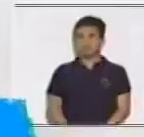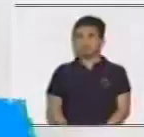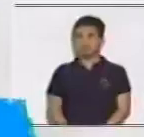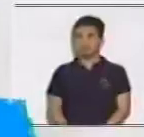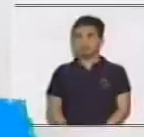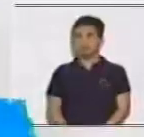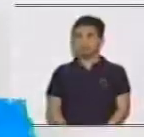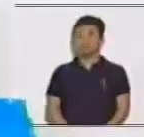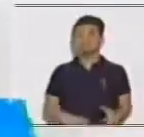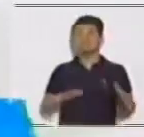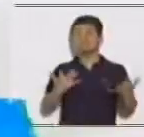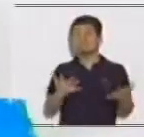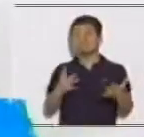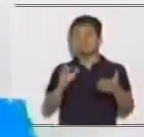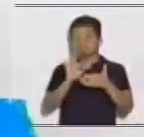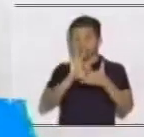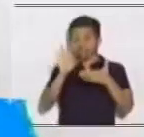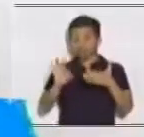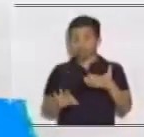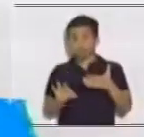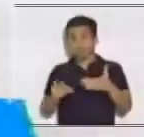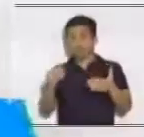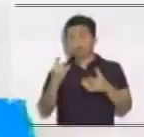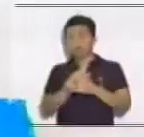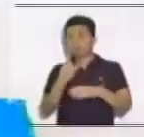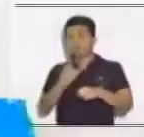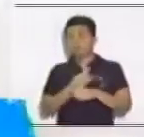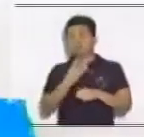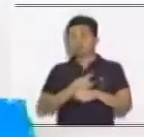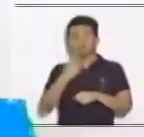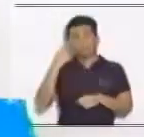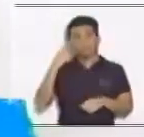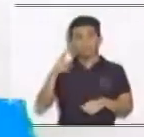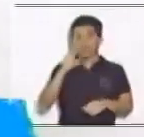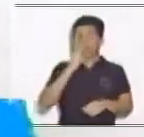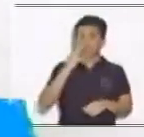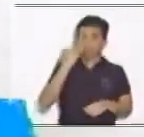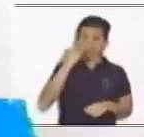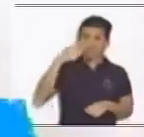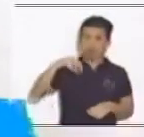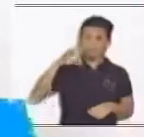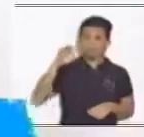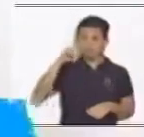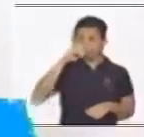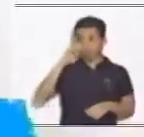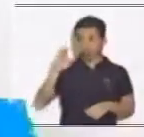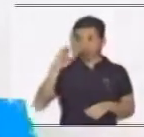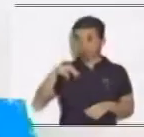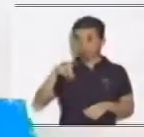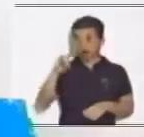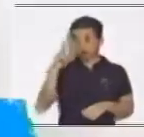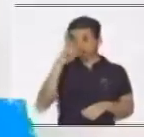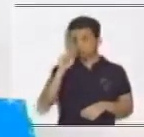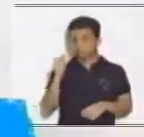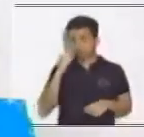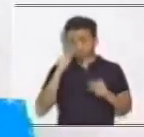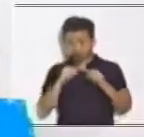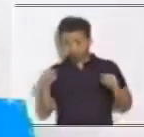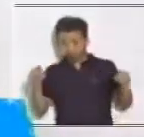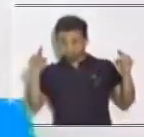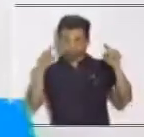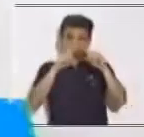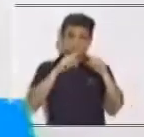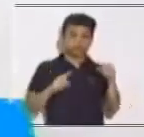¿Qué teorema o qué fórmula es la que más se utiliza para calcular las dimensiones o